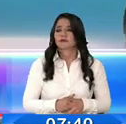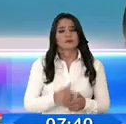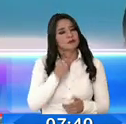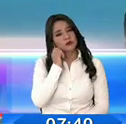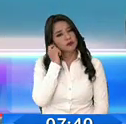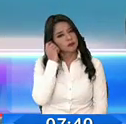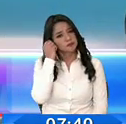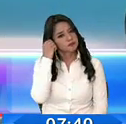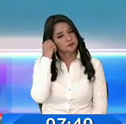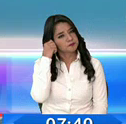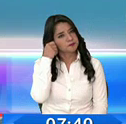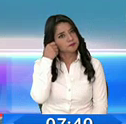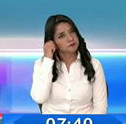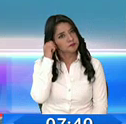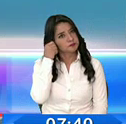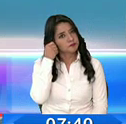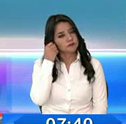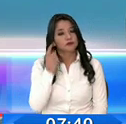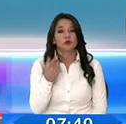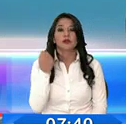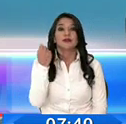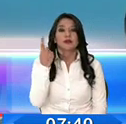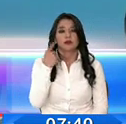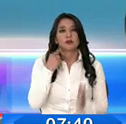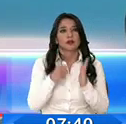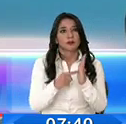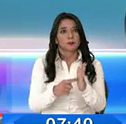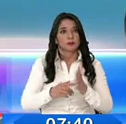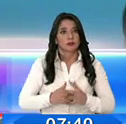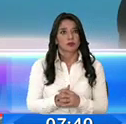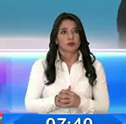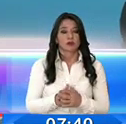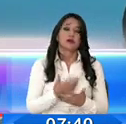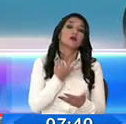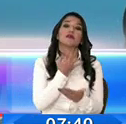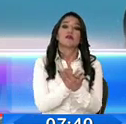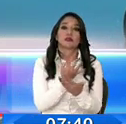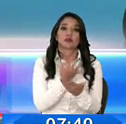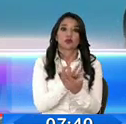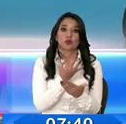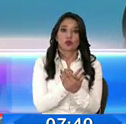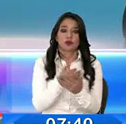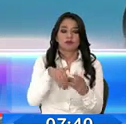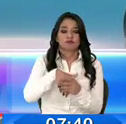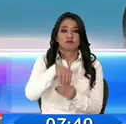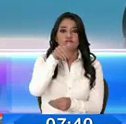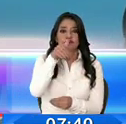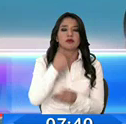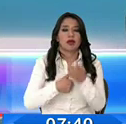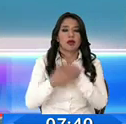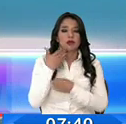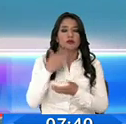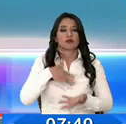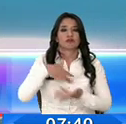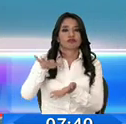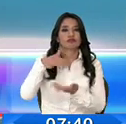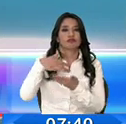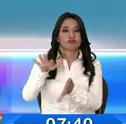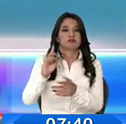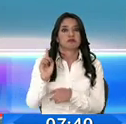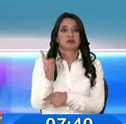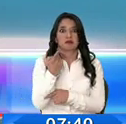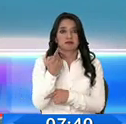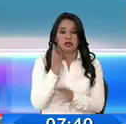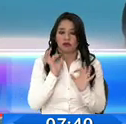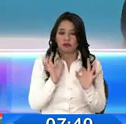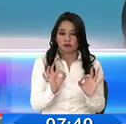realmente yo no entiendo por ejemplo cuando se hizo la facturación electrónica hace algunos años nosotros como exportadores pudimos son los primeros en